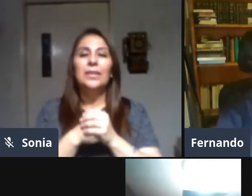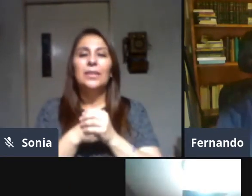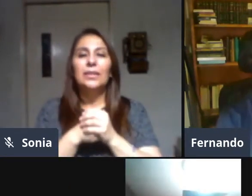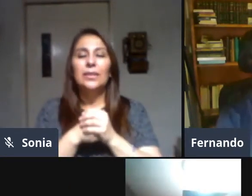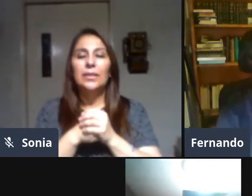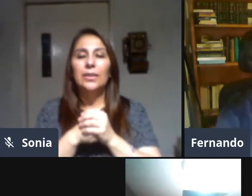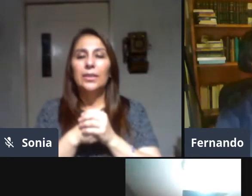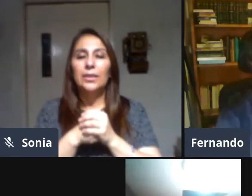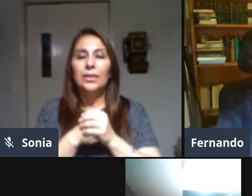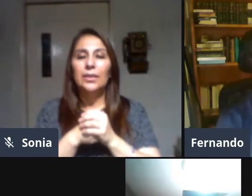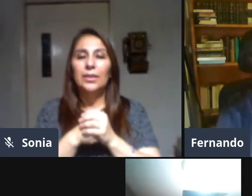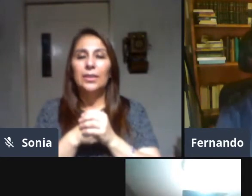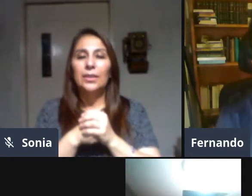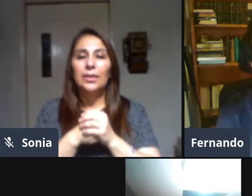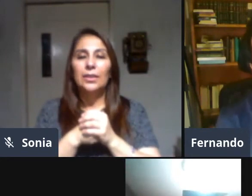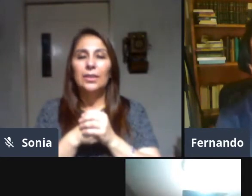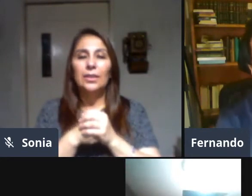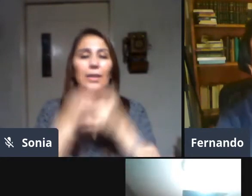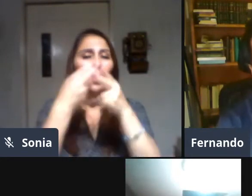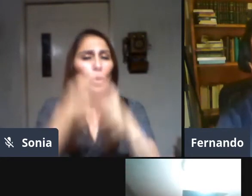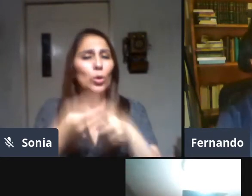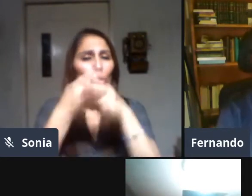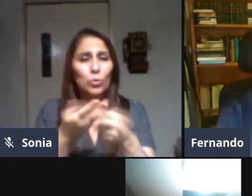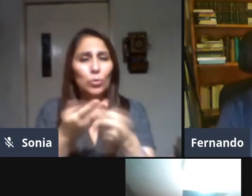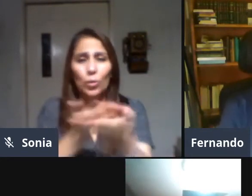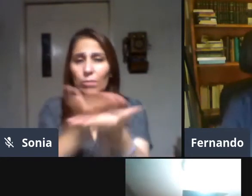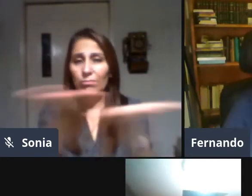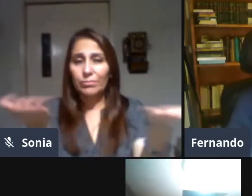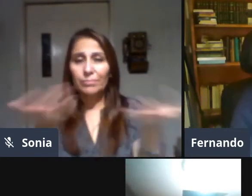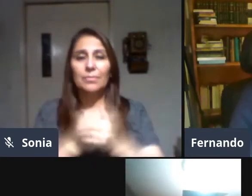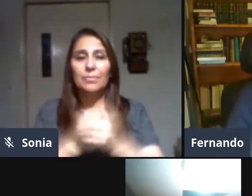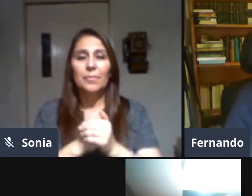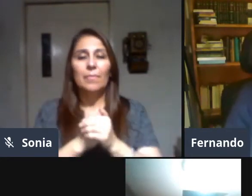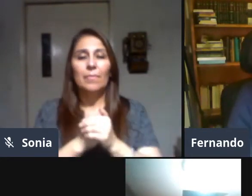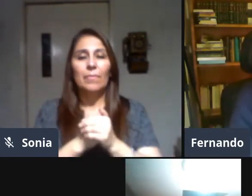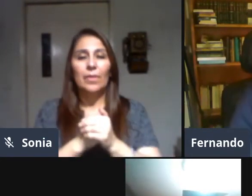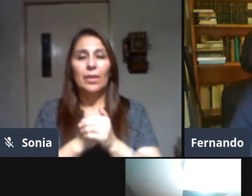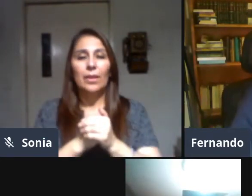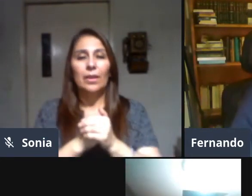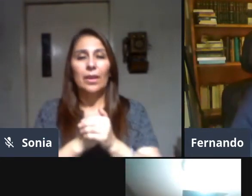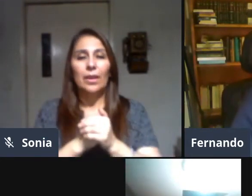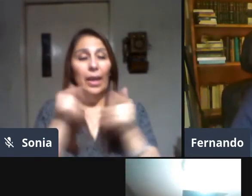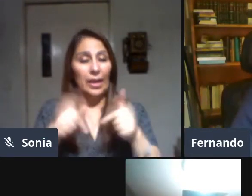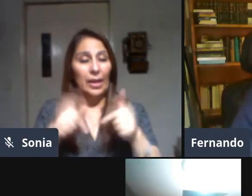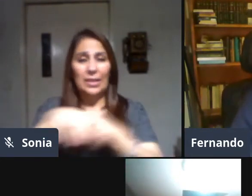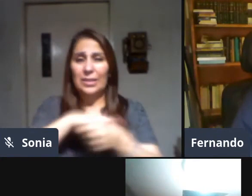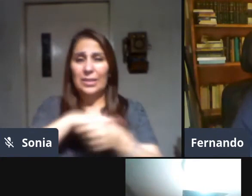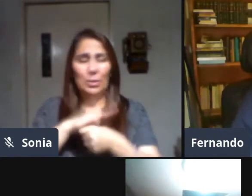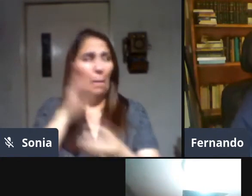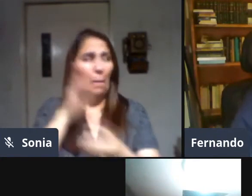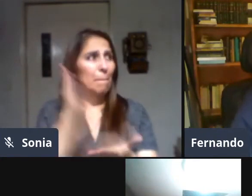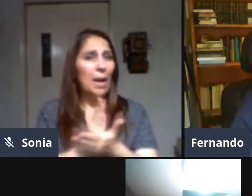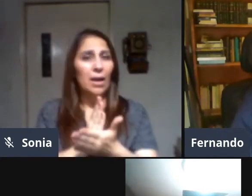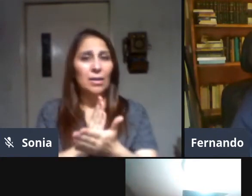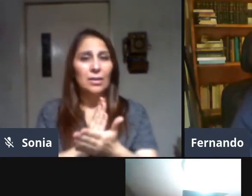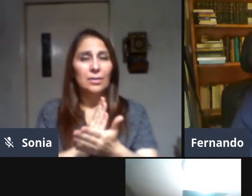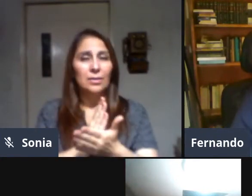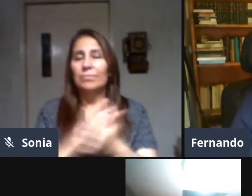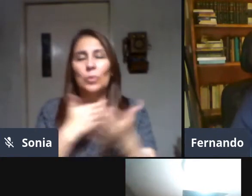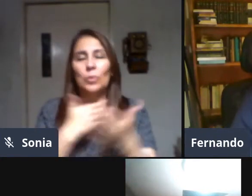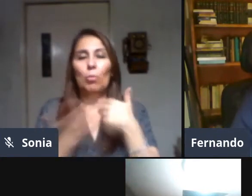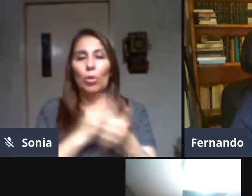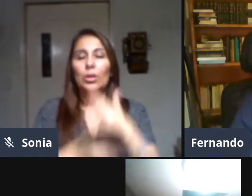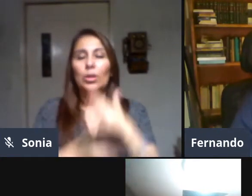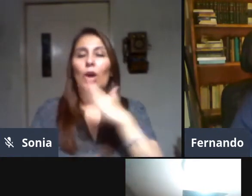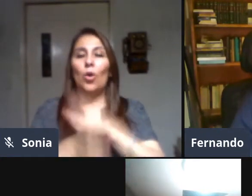que se cuiden mucho qué en medio de estas circunstancias sigan palpitando los sueños